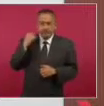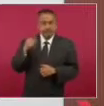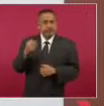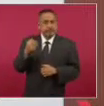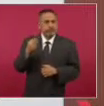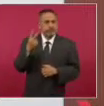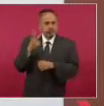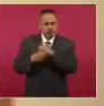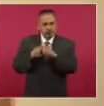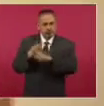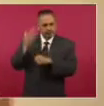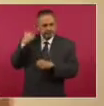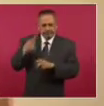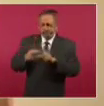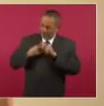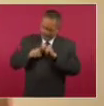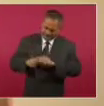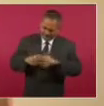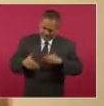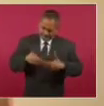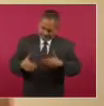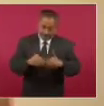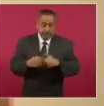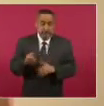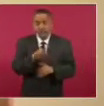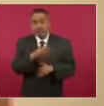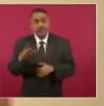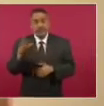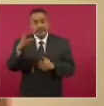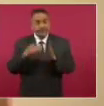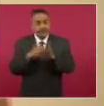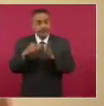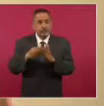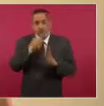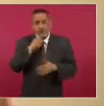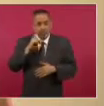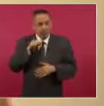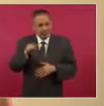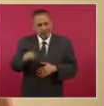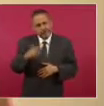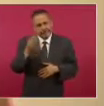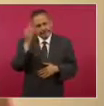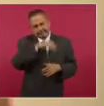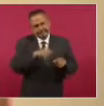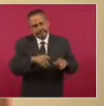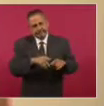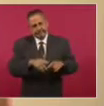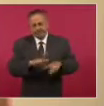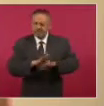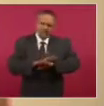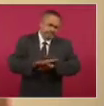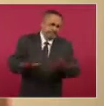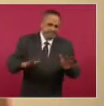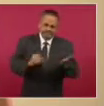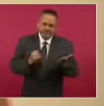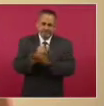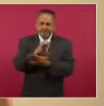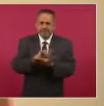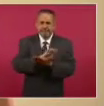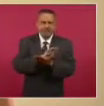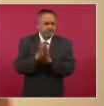de mujeres y hombres que eran rehenes de este esquema fraudulento han sido reconocidos por